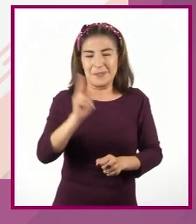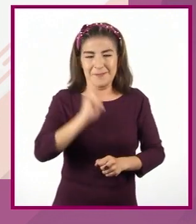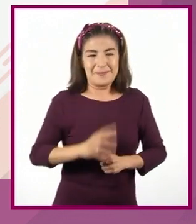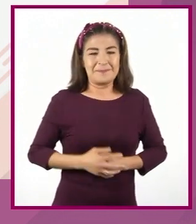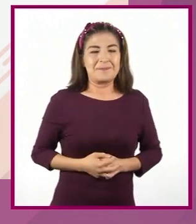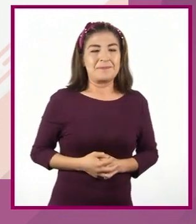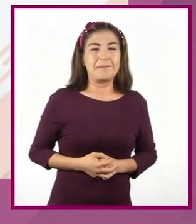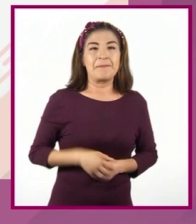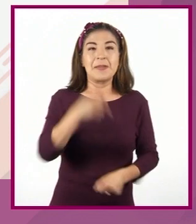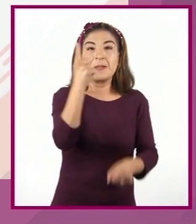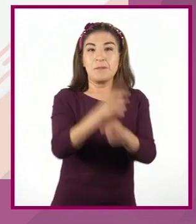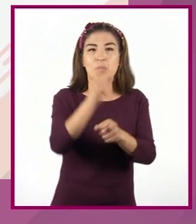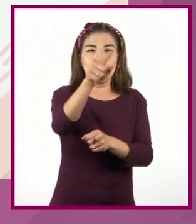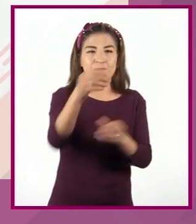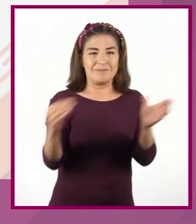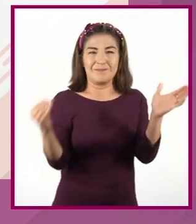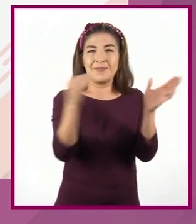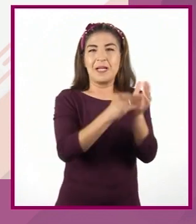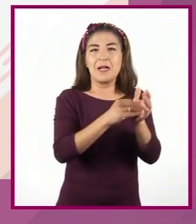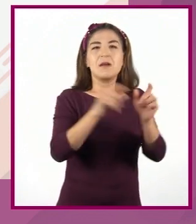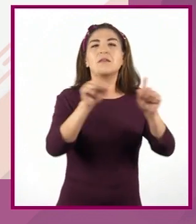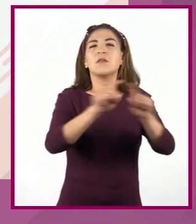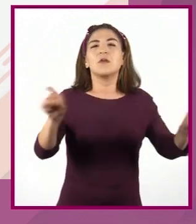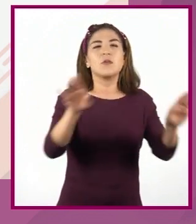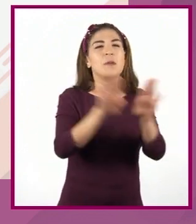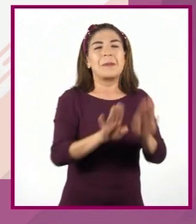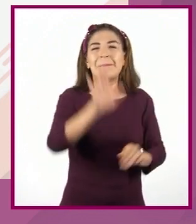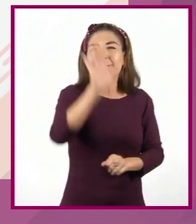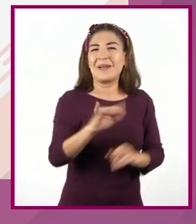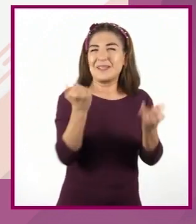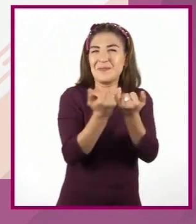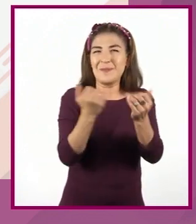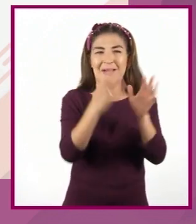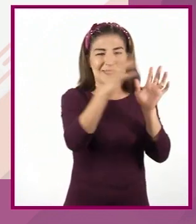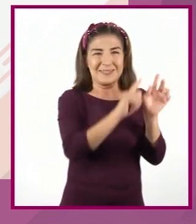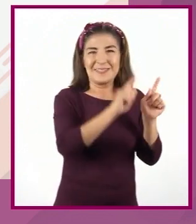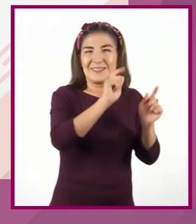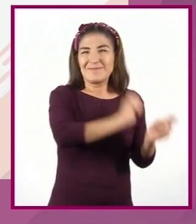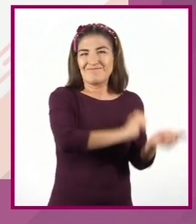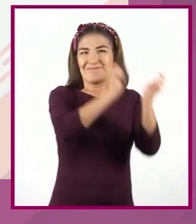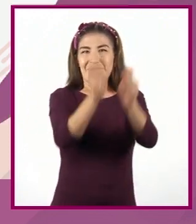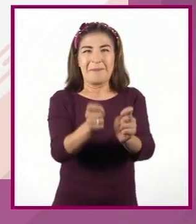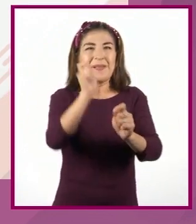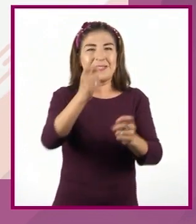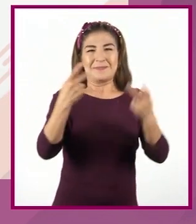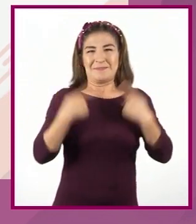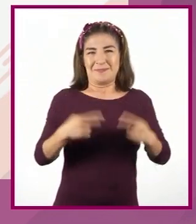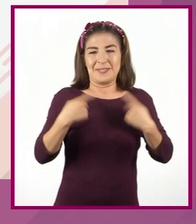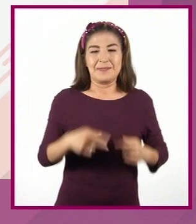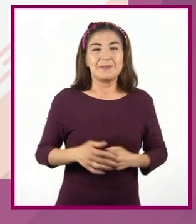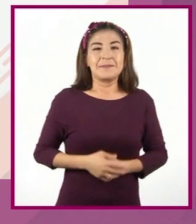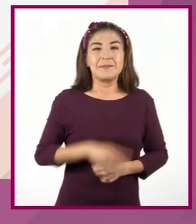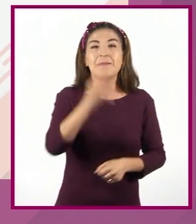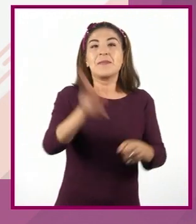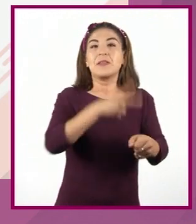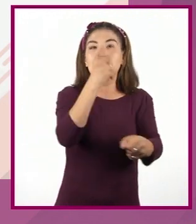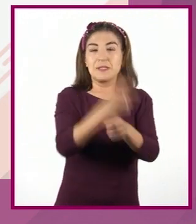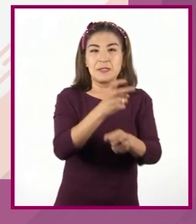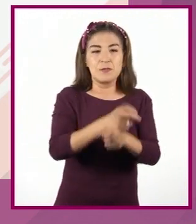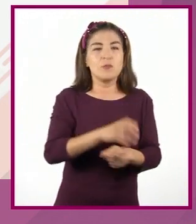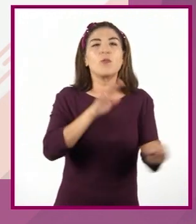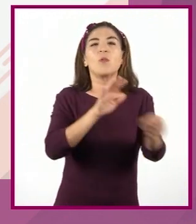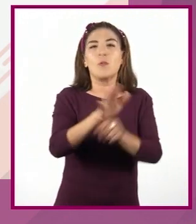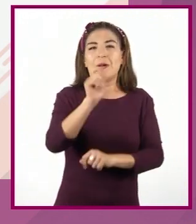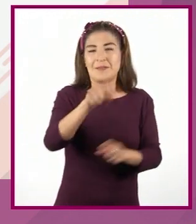primera, escriban un enunciado como si fueran el personaje de la historia. En la segunda, redacten un